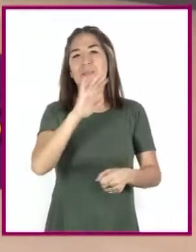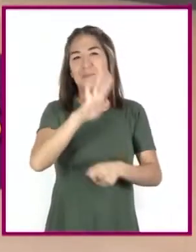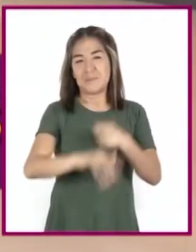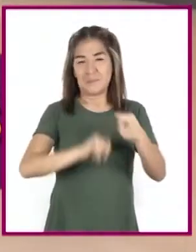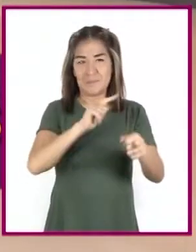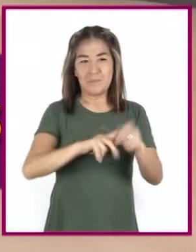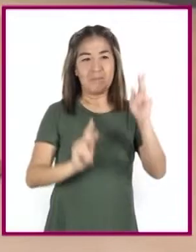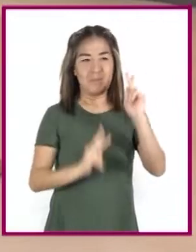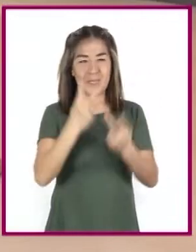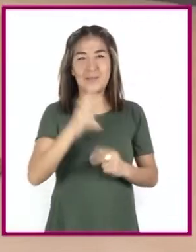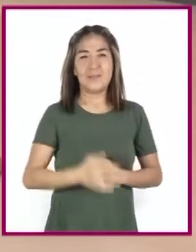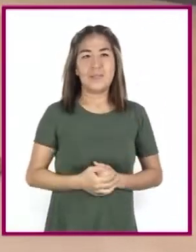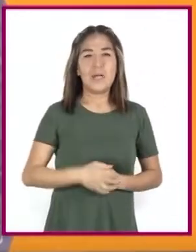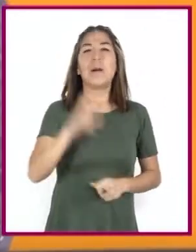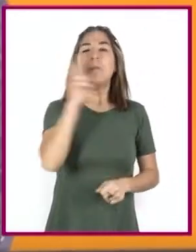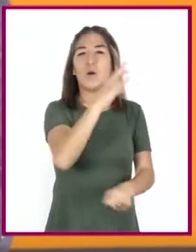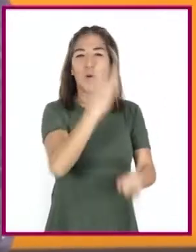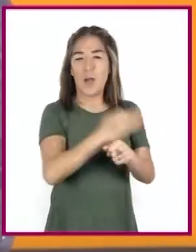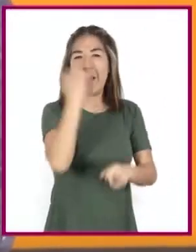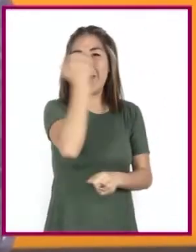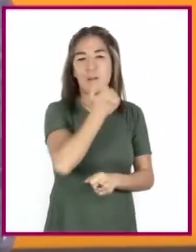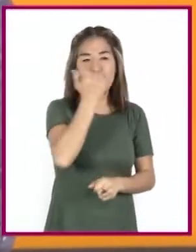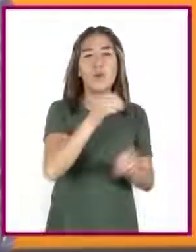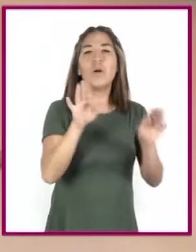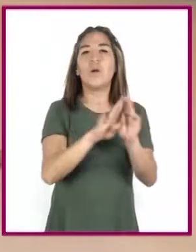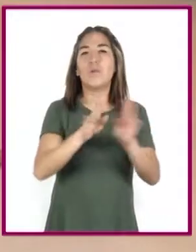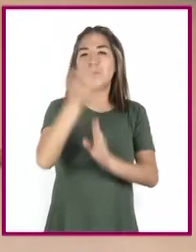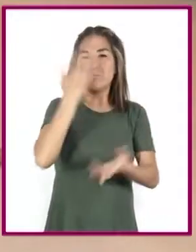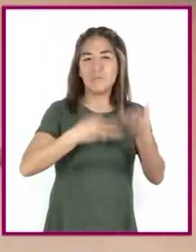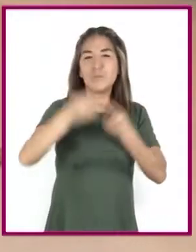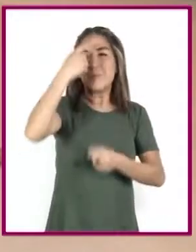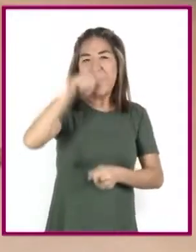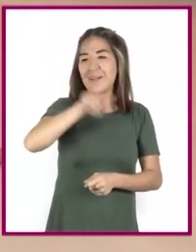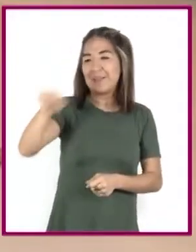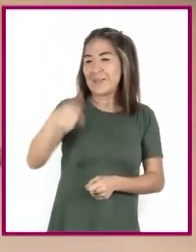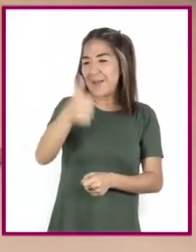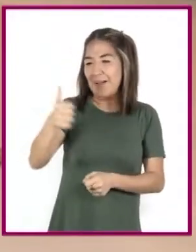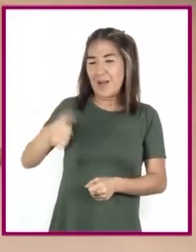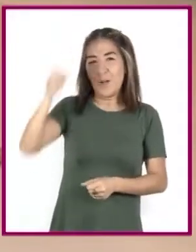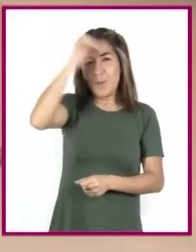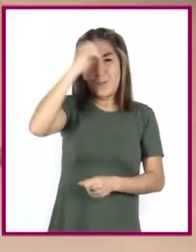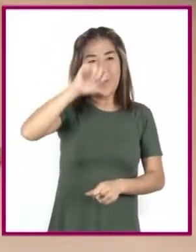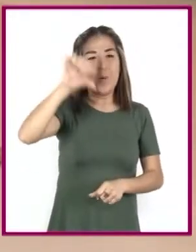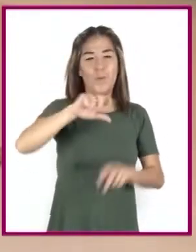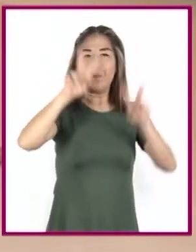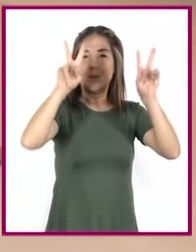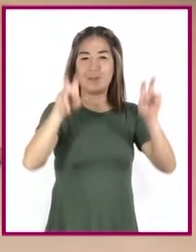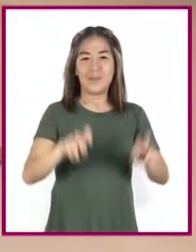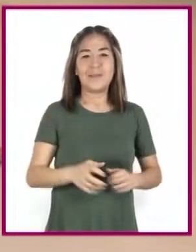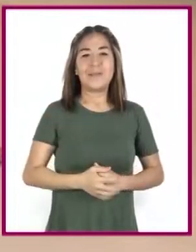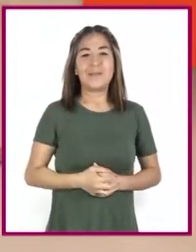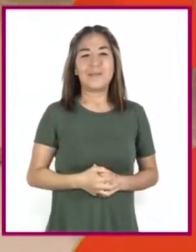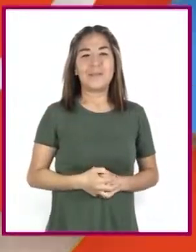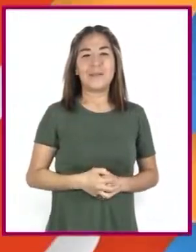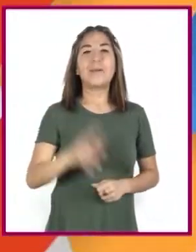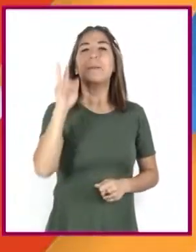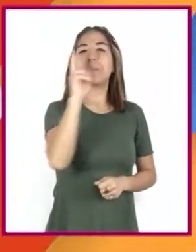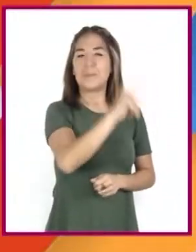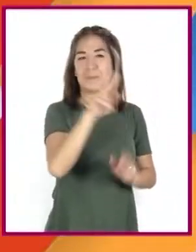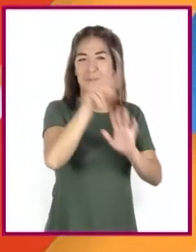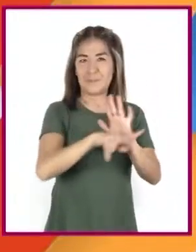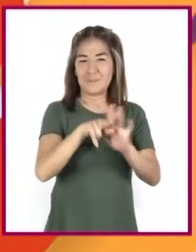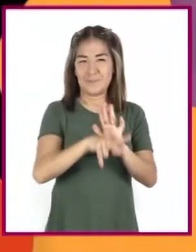dejamos que algunas y algunos de nuestros alumnos nos compartan sus impresiones sobre el tema de esta sesión? Vayamos al